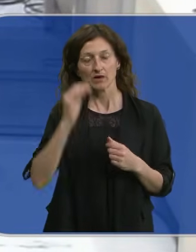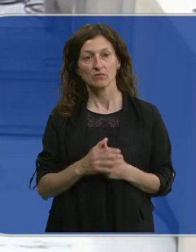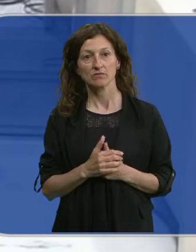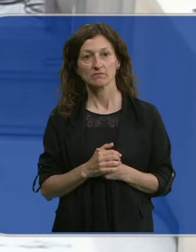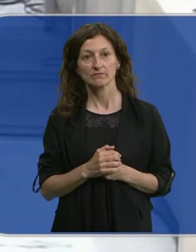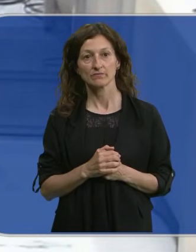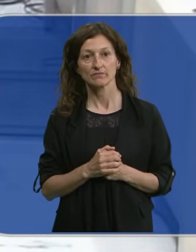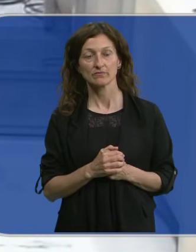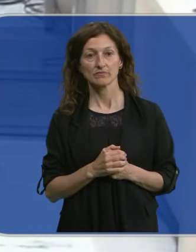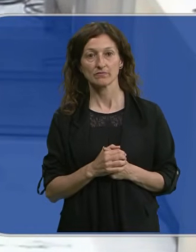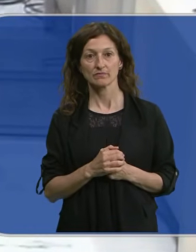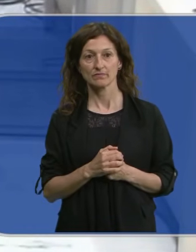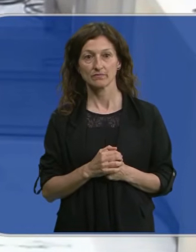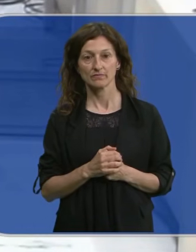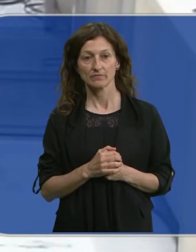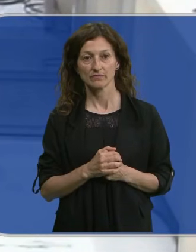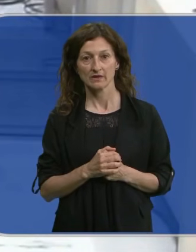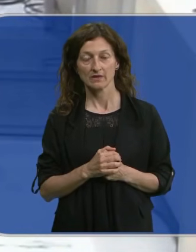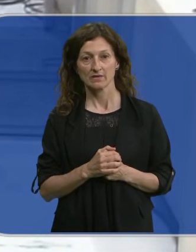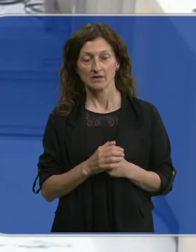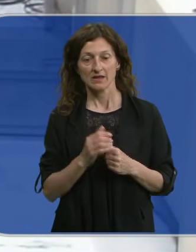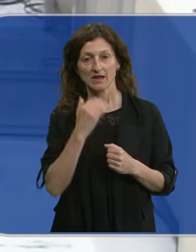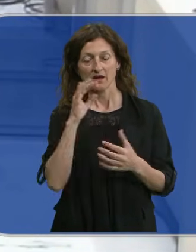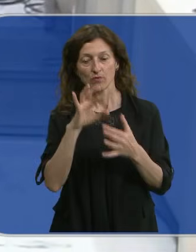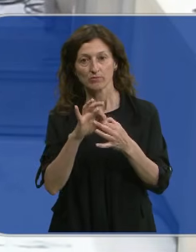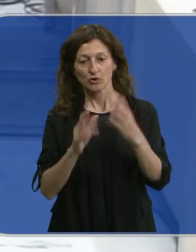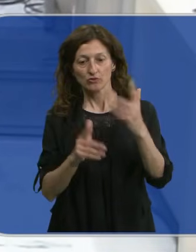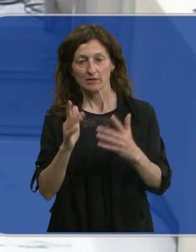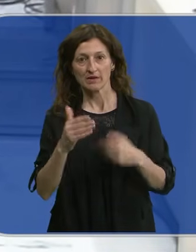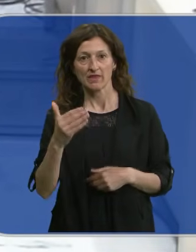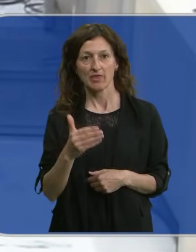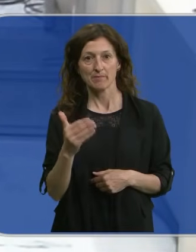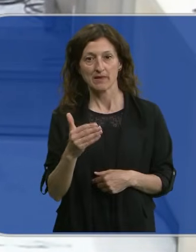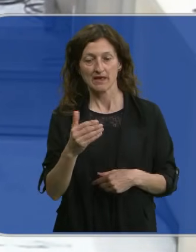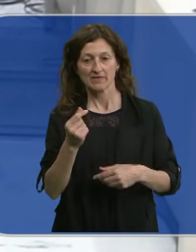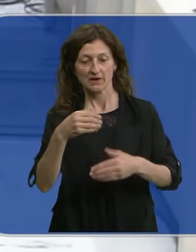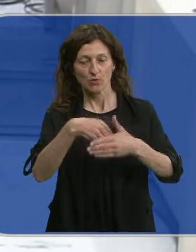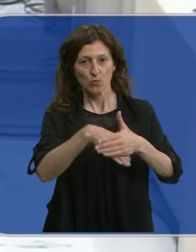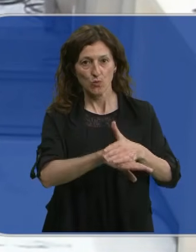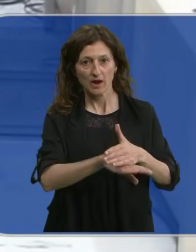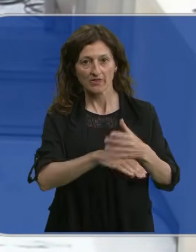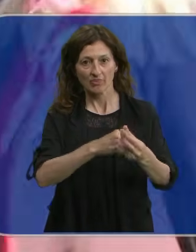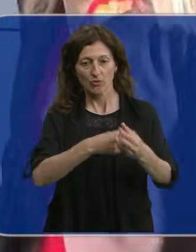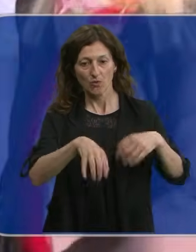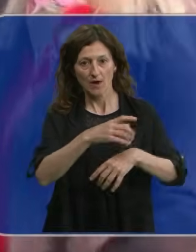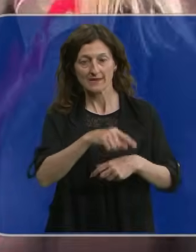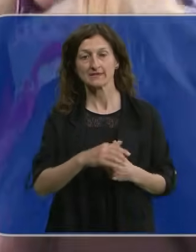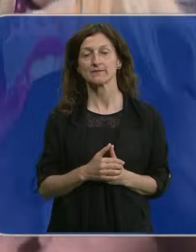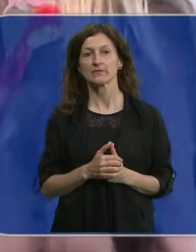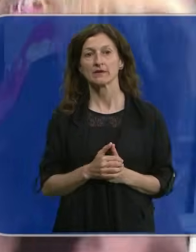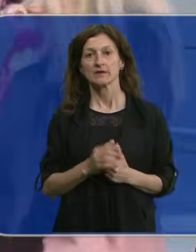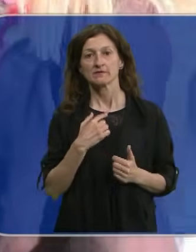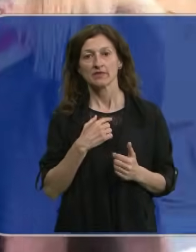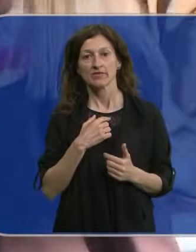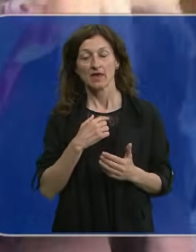les daba, o sea, como que la contabilidad, algo de la contabilidad B, de un remanente que había quedado allí. Y ha denunciado